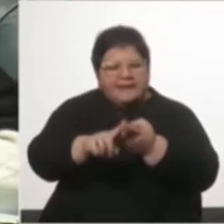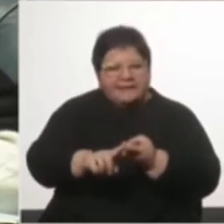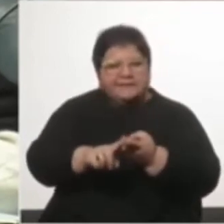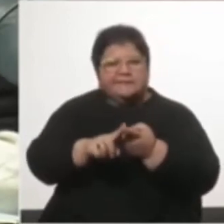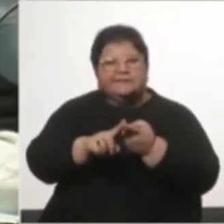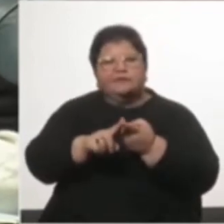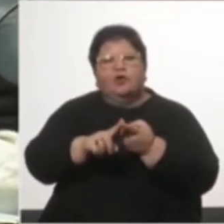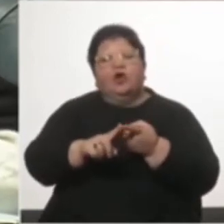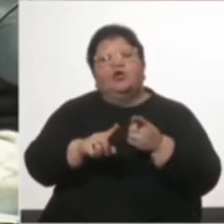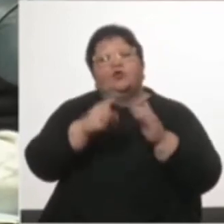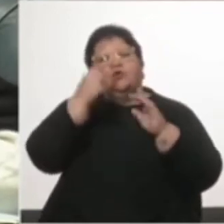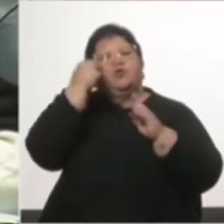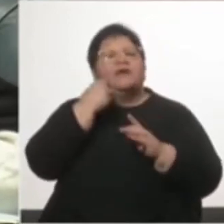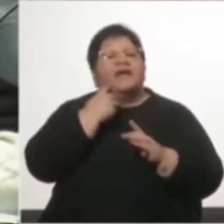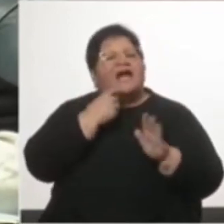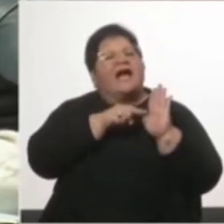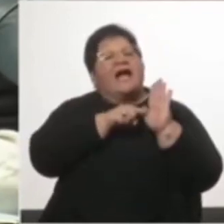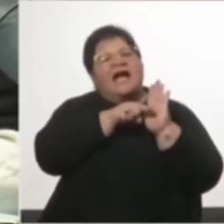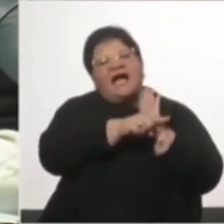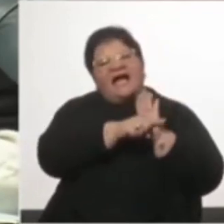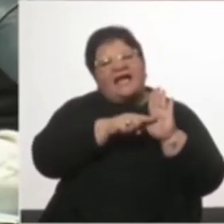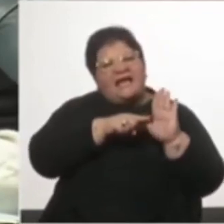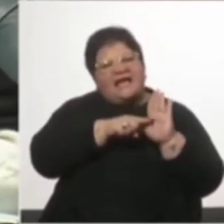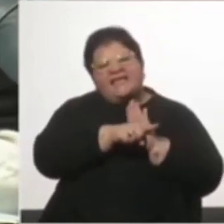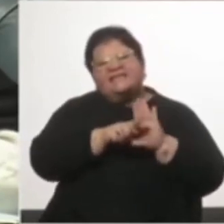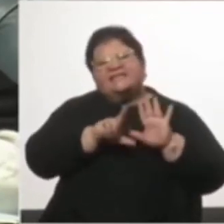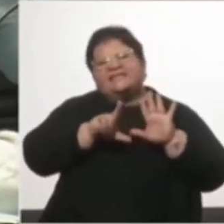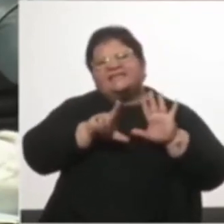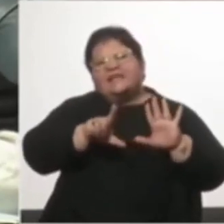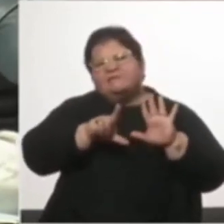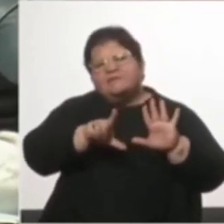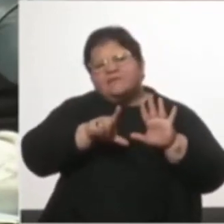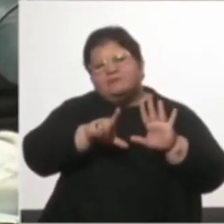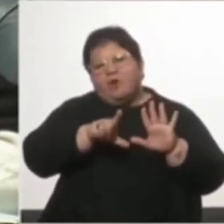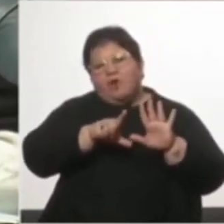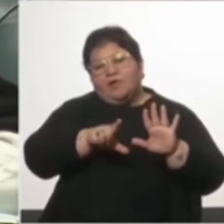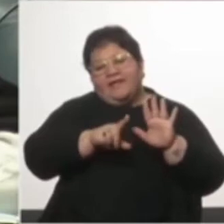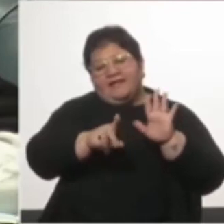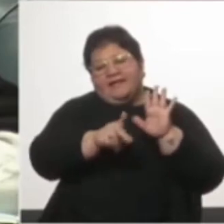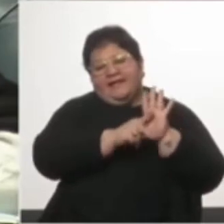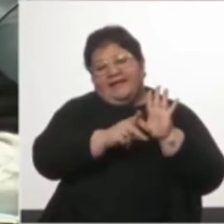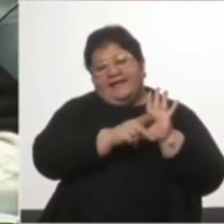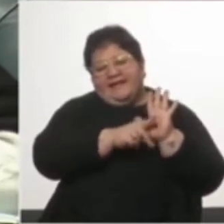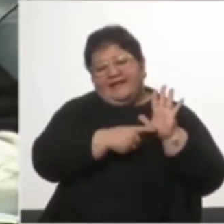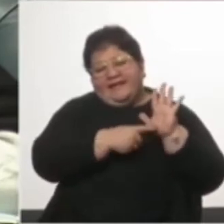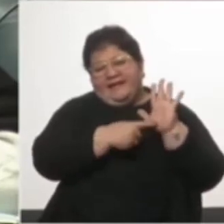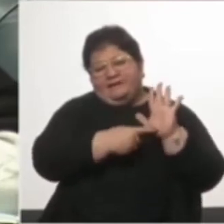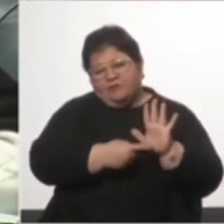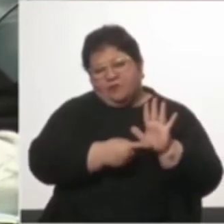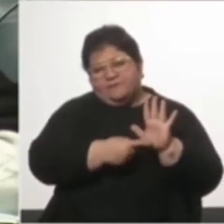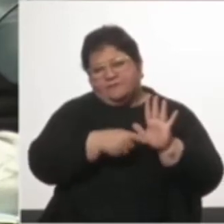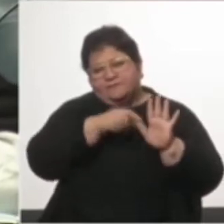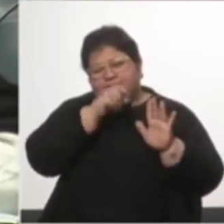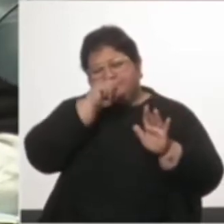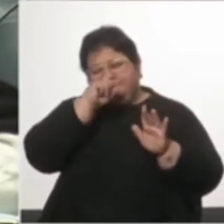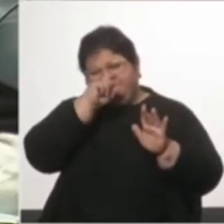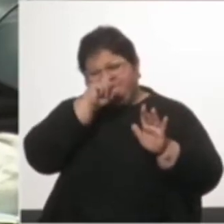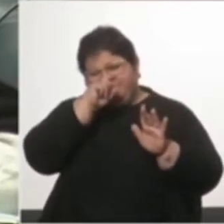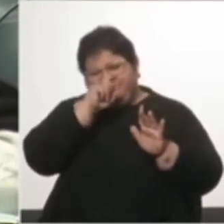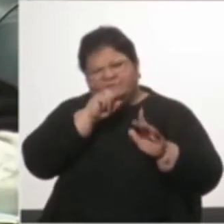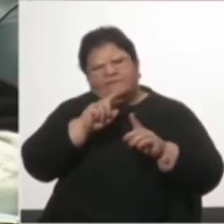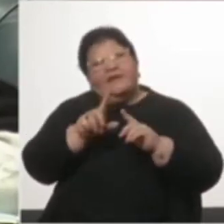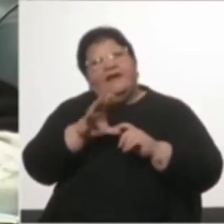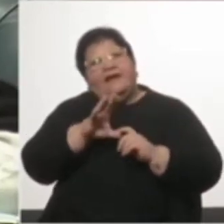numeral séptimo de los considerandos del decreto, pareció inscribirse en otra lógica